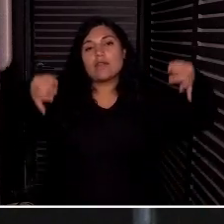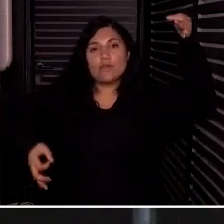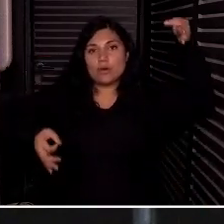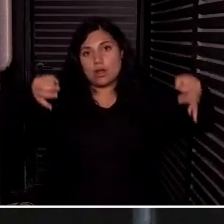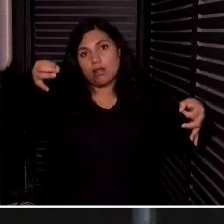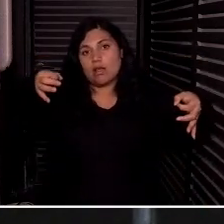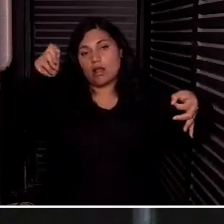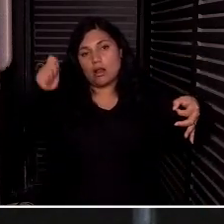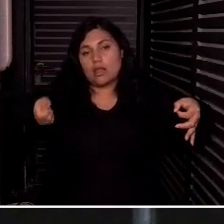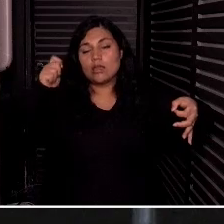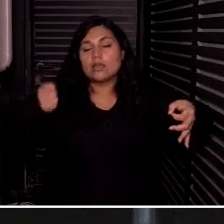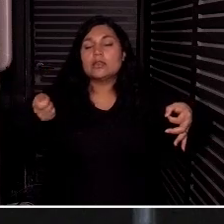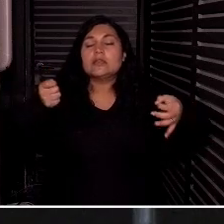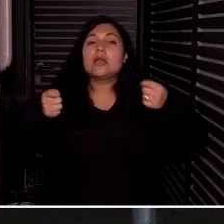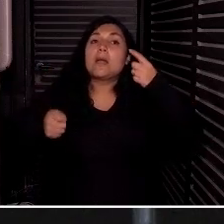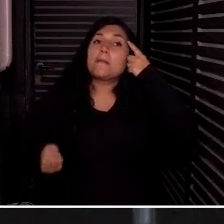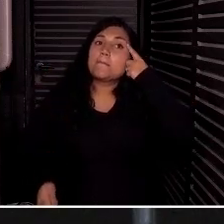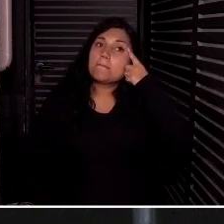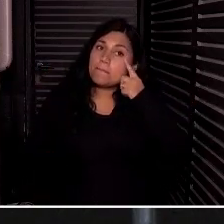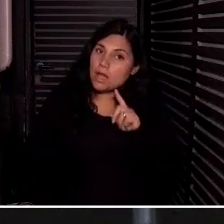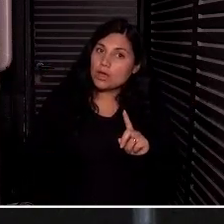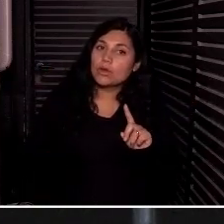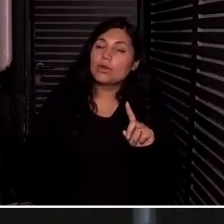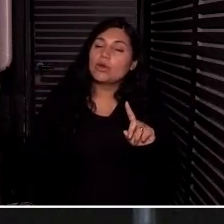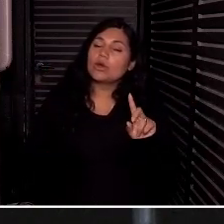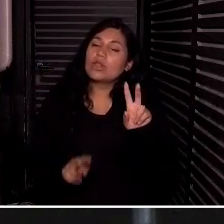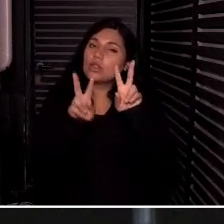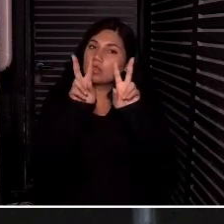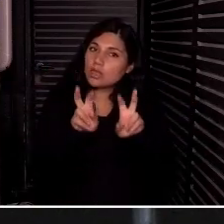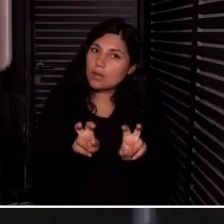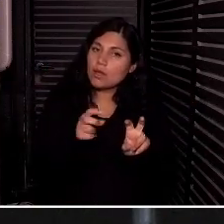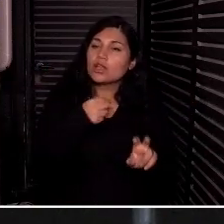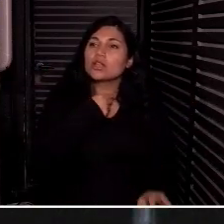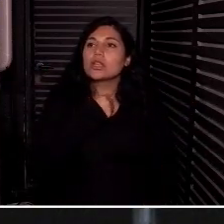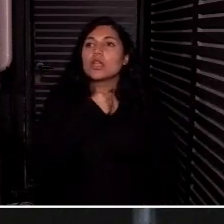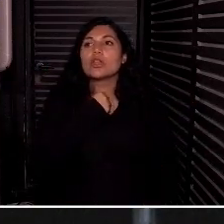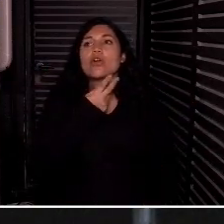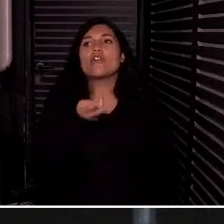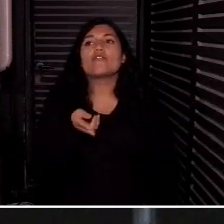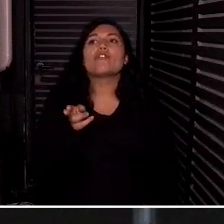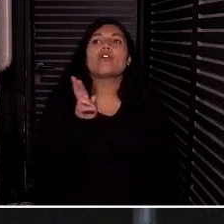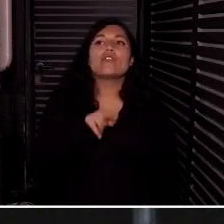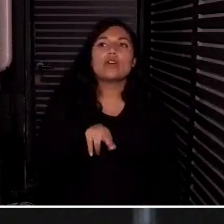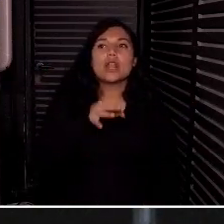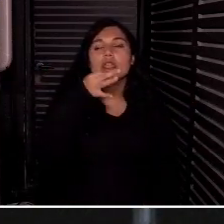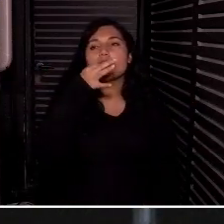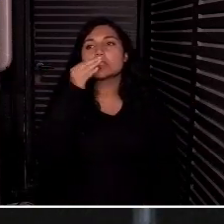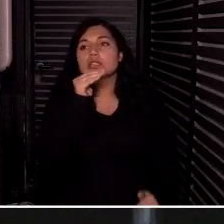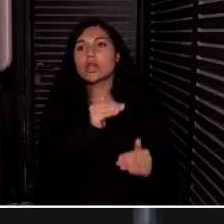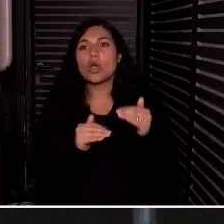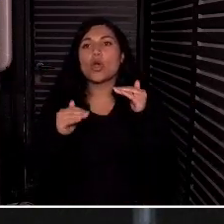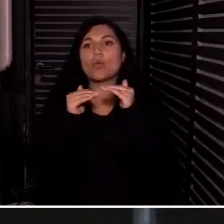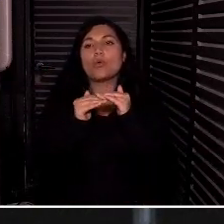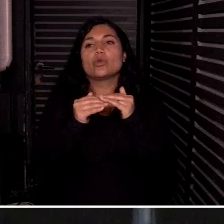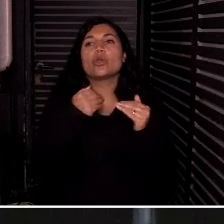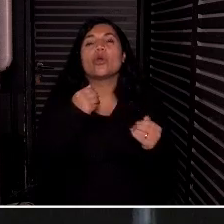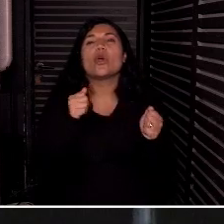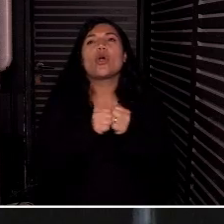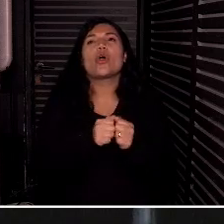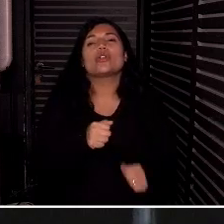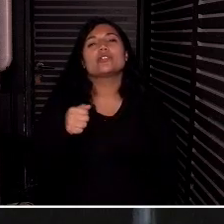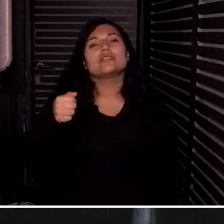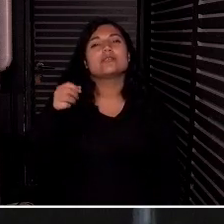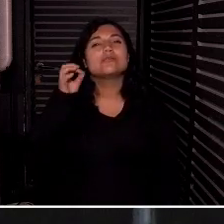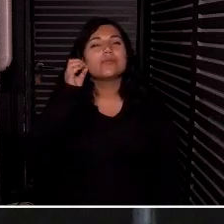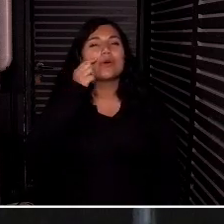pero desde el punto de vista deontológico yo creo que uno de los temas y no quiero volver digamos lo único en común que tengo con Luis mill somos